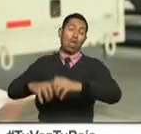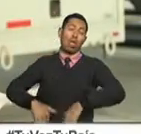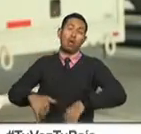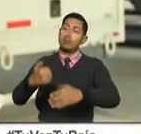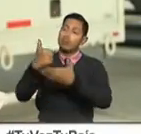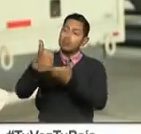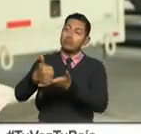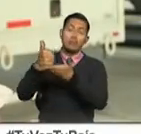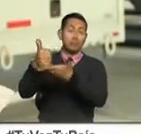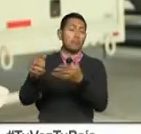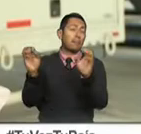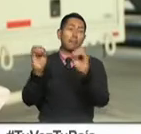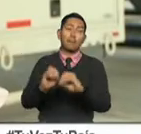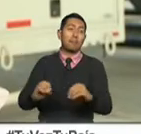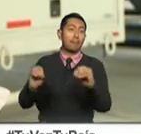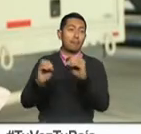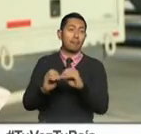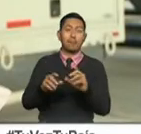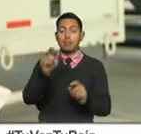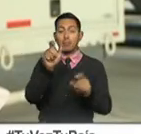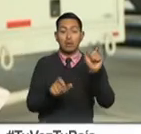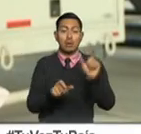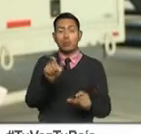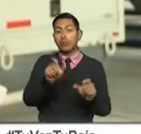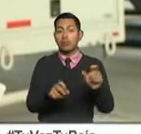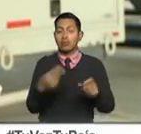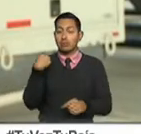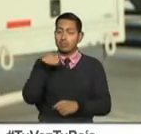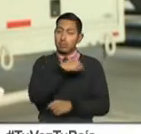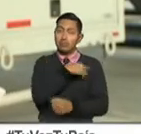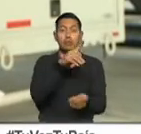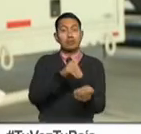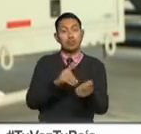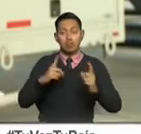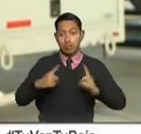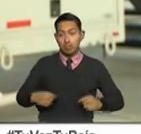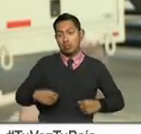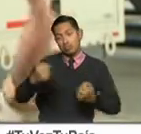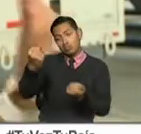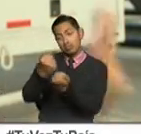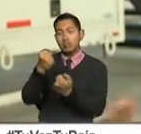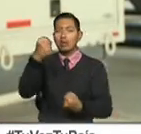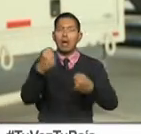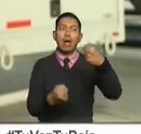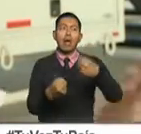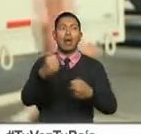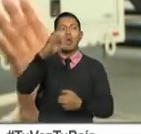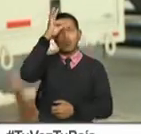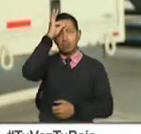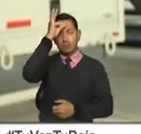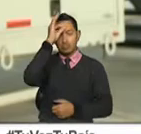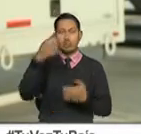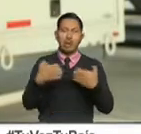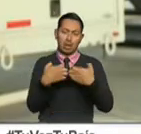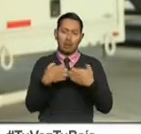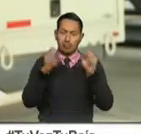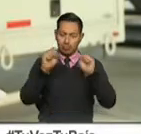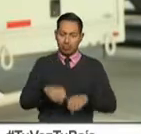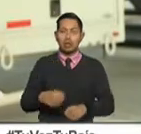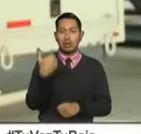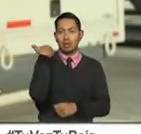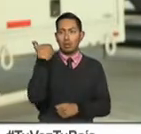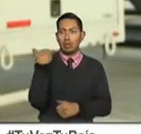no se podía atender. Las únicas personas que podíamos brindar salud éramos el hospital móvil, porque tenía la infraestructura como para